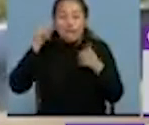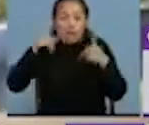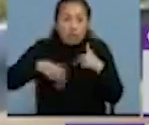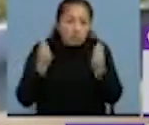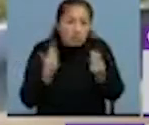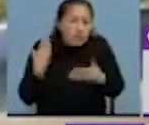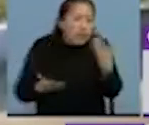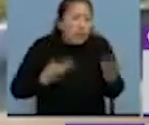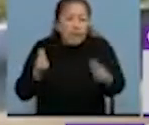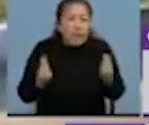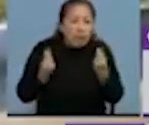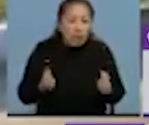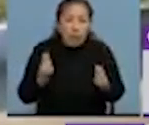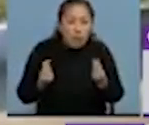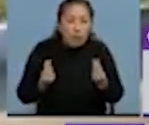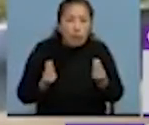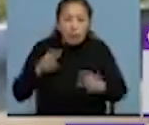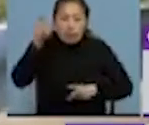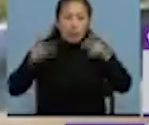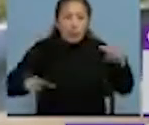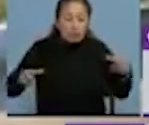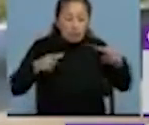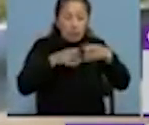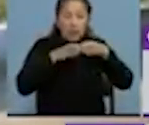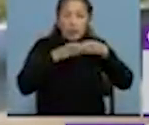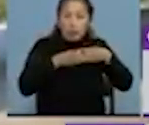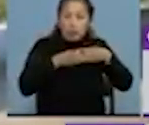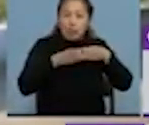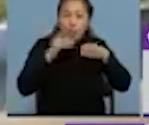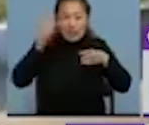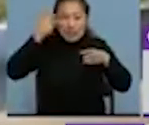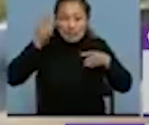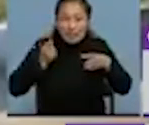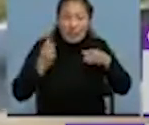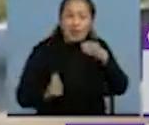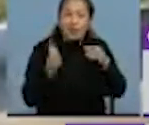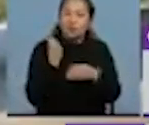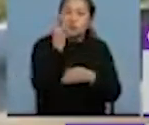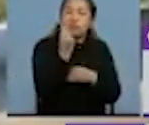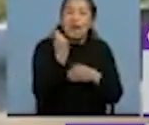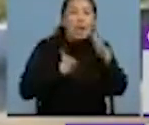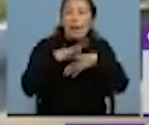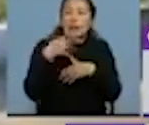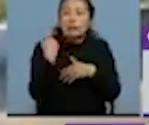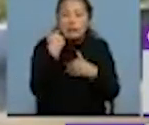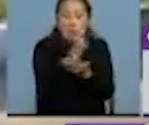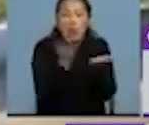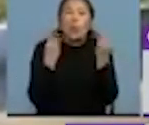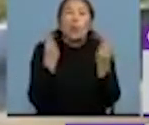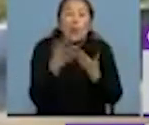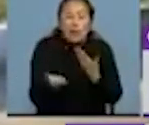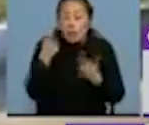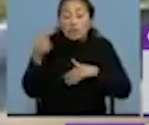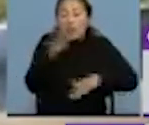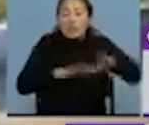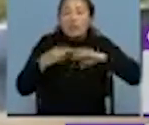que viene, digamos, de los jugadores del fútbol local, porque más se destacó en este semestre. O sea, una vez que se maneja, que después veremos